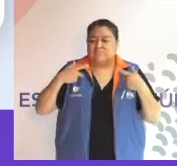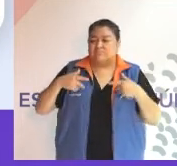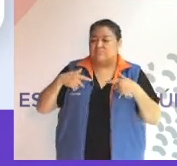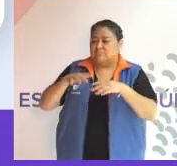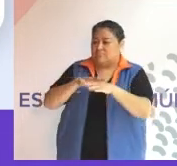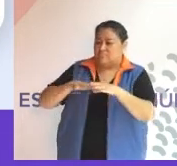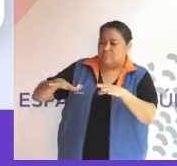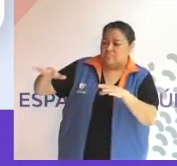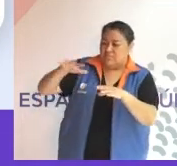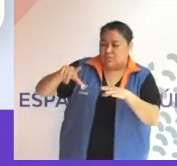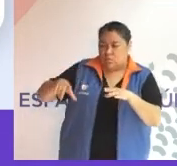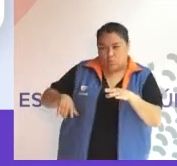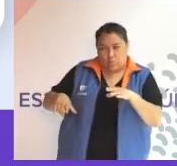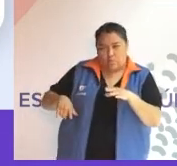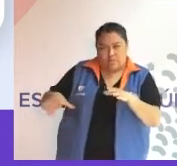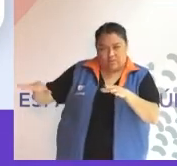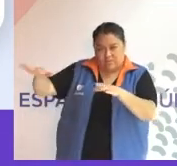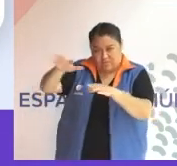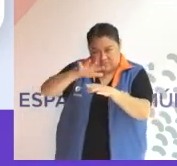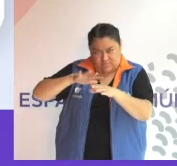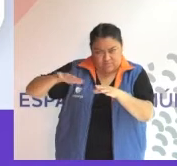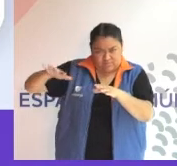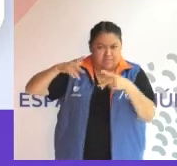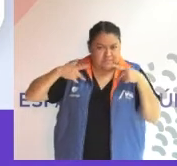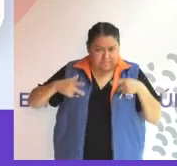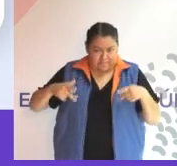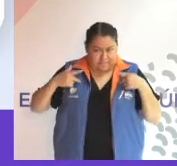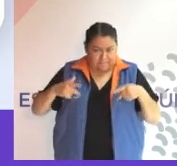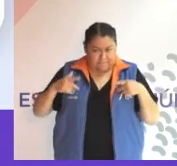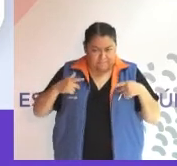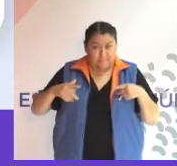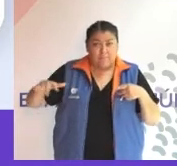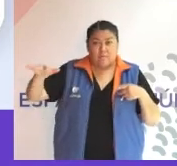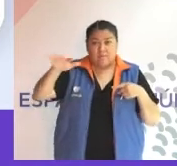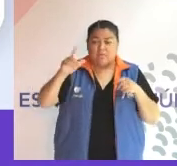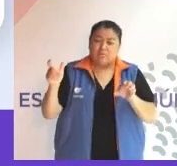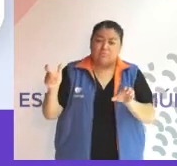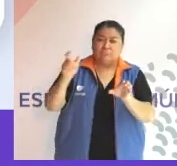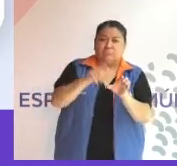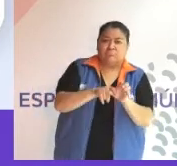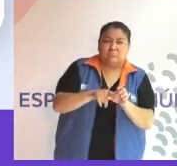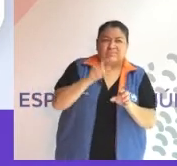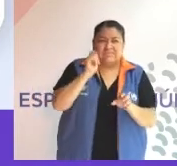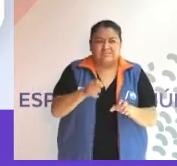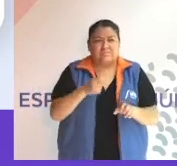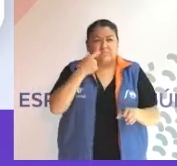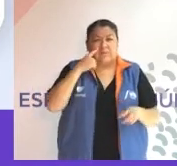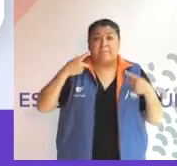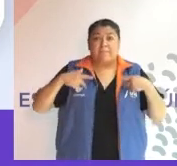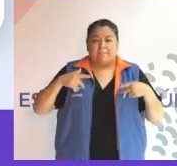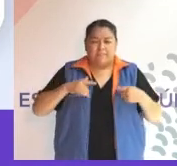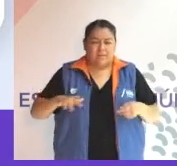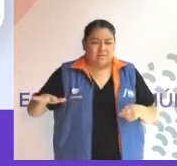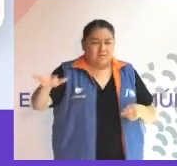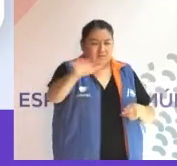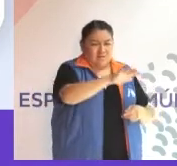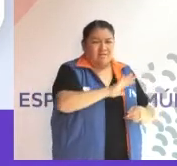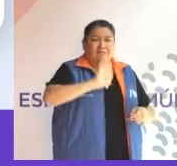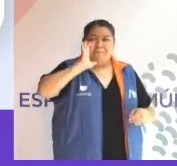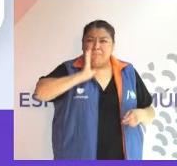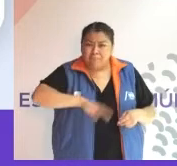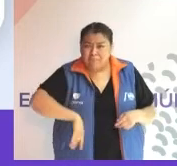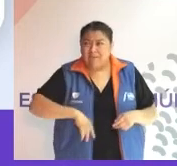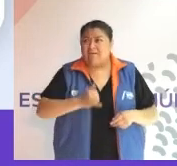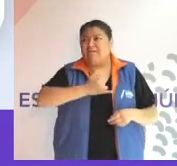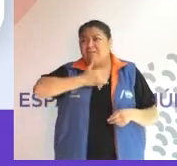no estatal. Me parece muy bien que comencemos a medirlo para decir, pues, lo público no estatal aporta,